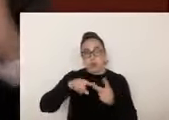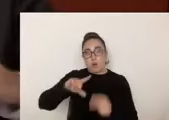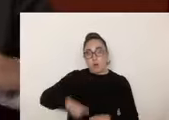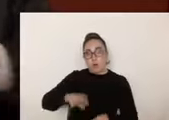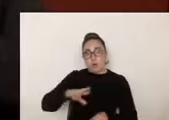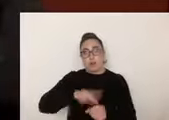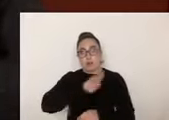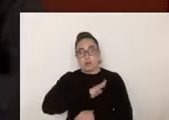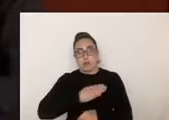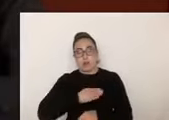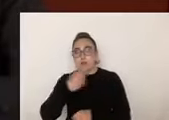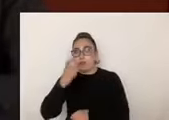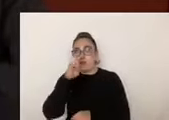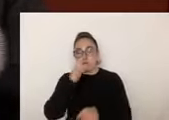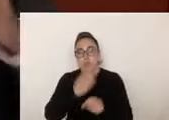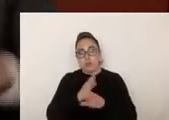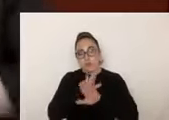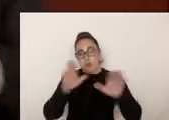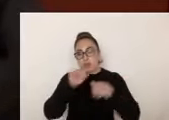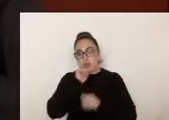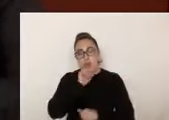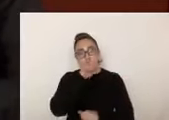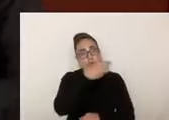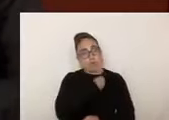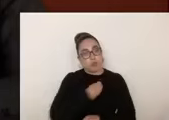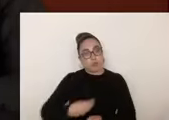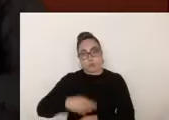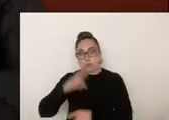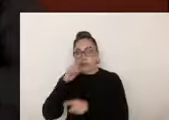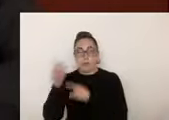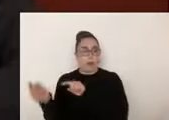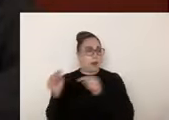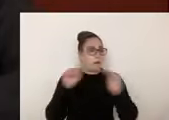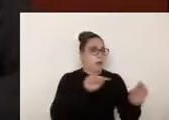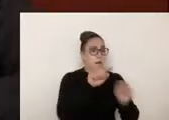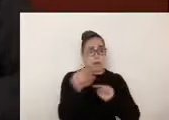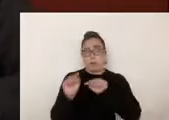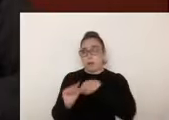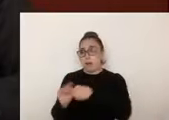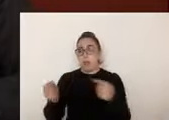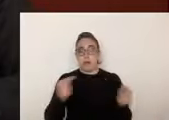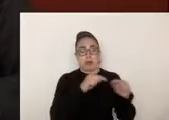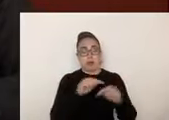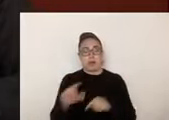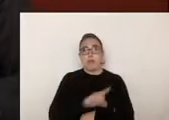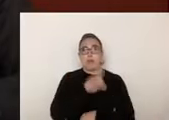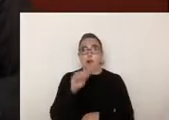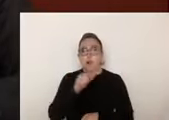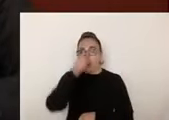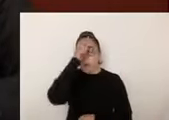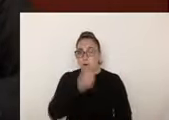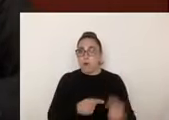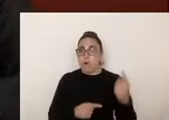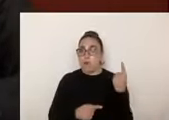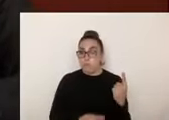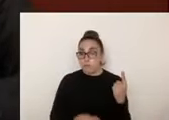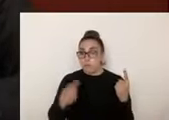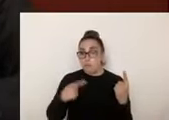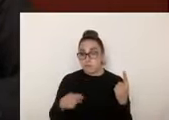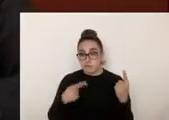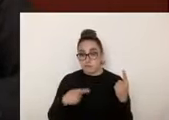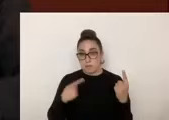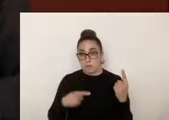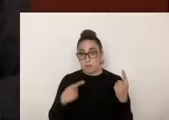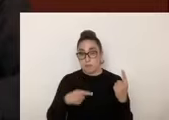porque eso es una competencia de los municipios, y así estamos. Hubo un caso de un tipo que realizó